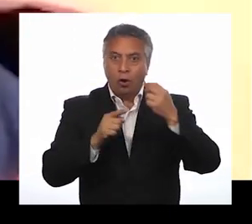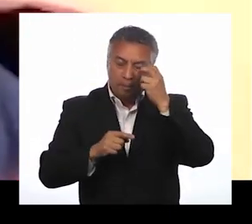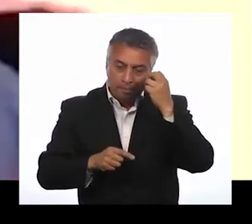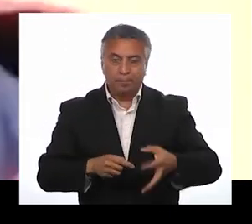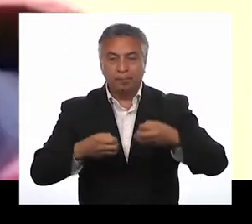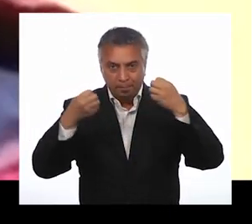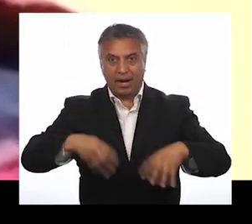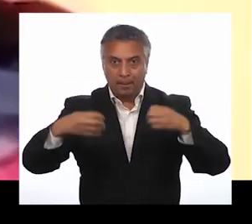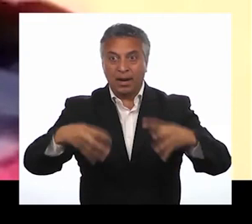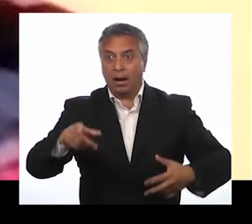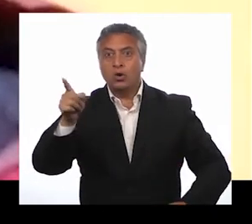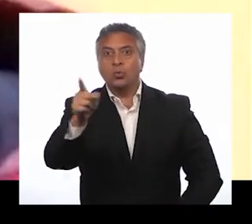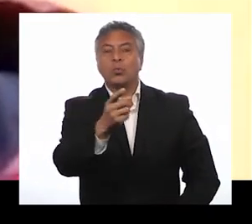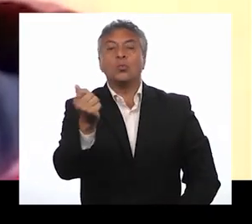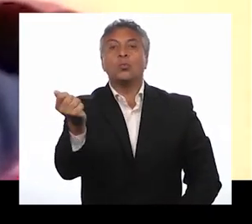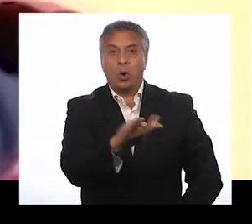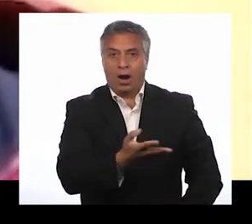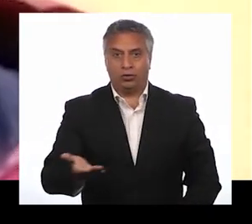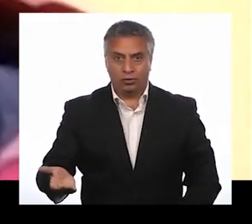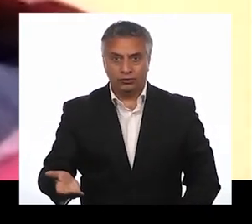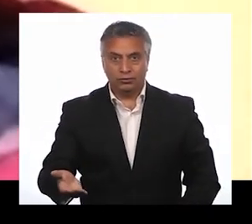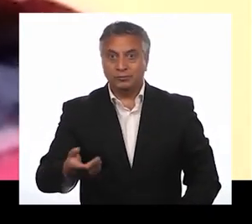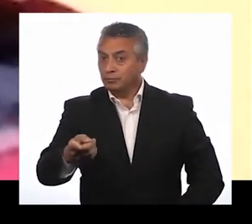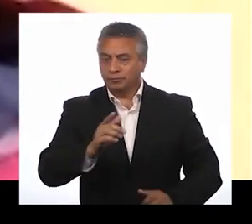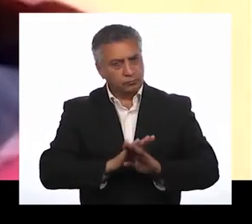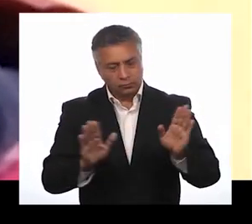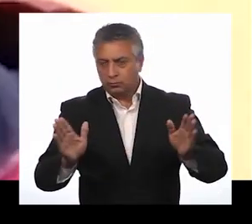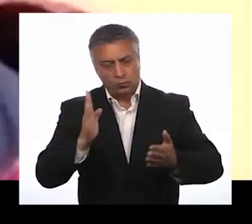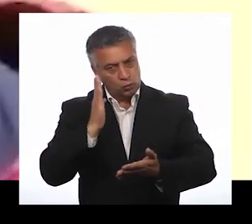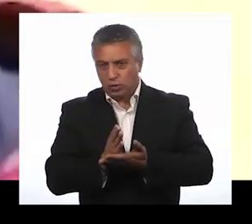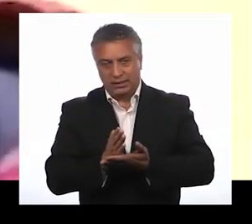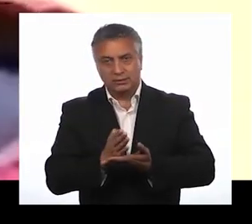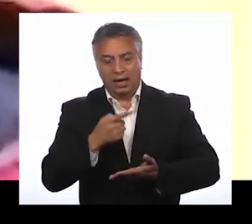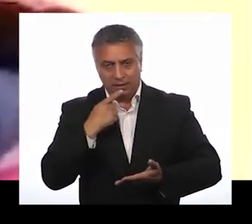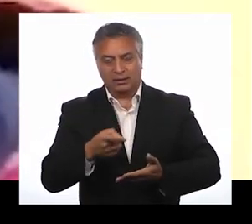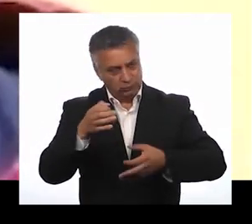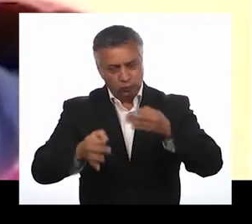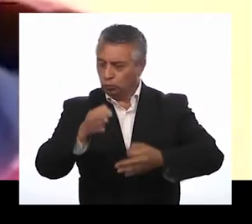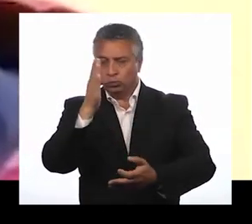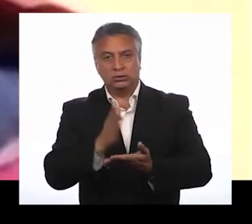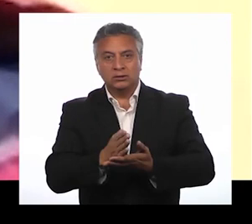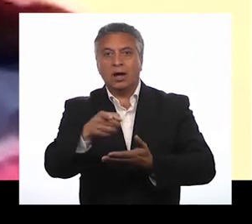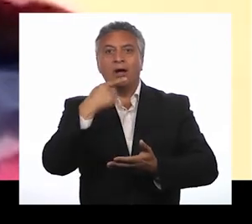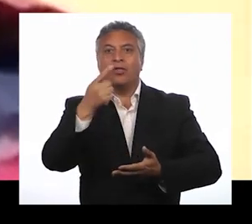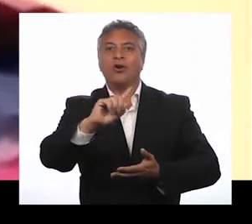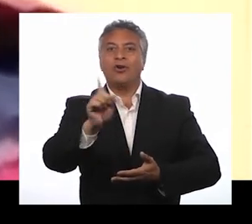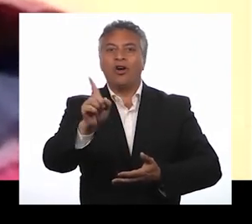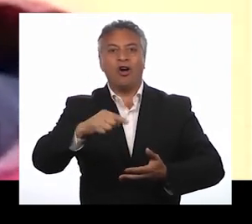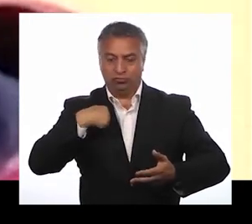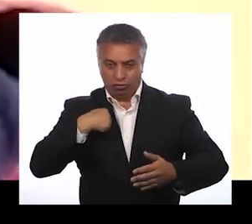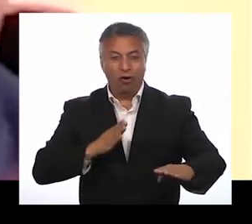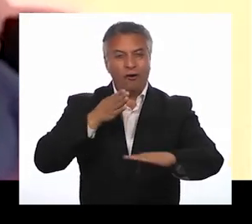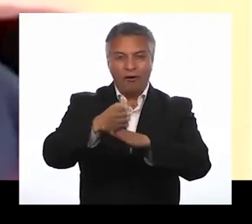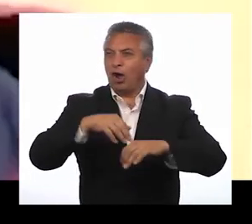ocular, que se haga justicia, porque uno no fue, como dicen todos, que uno va a